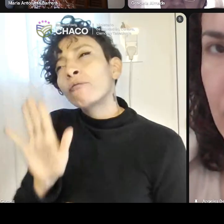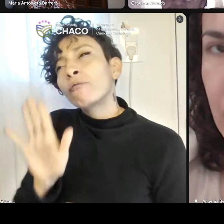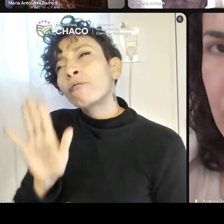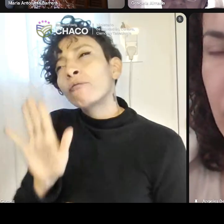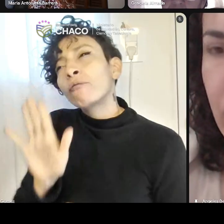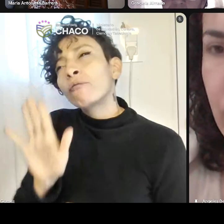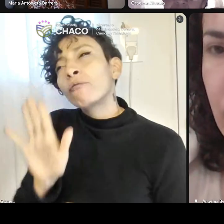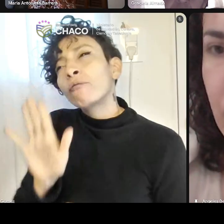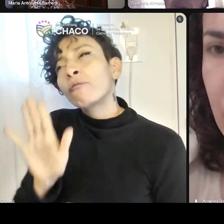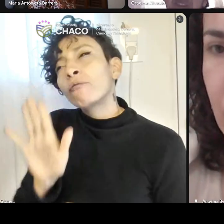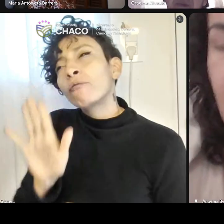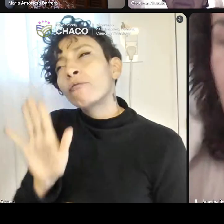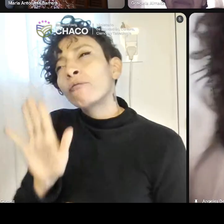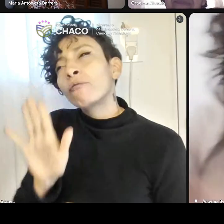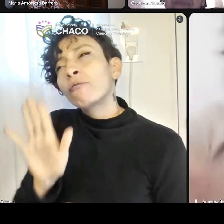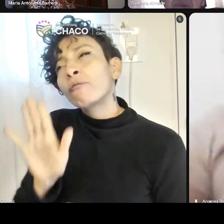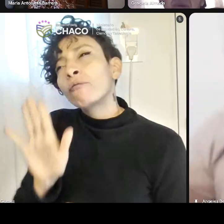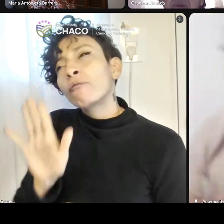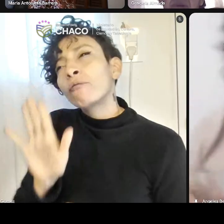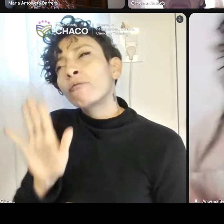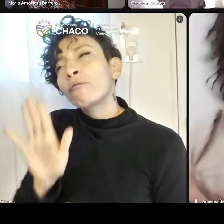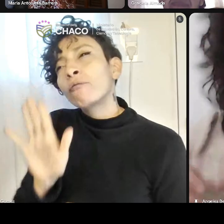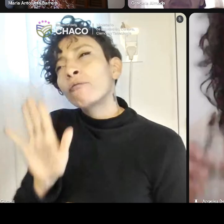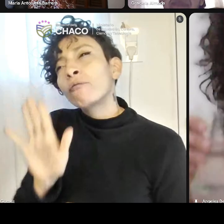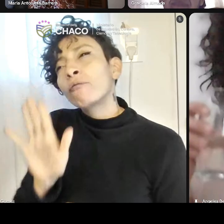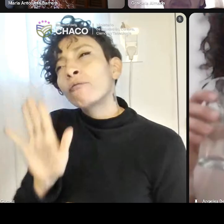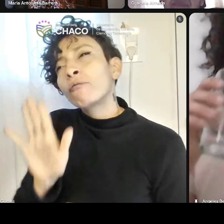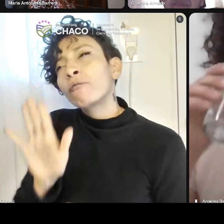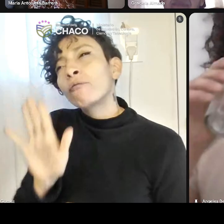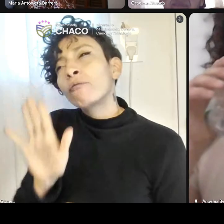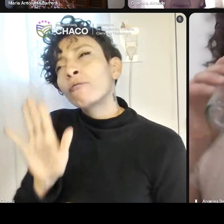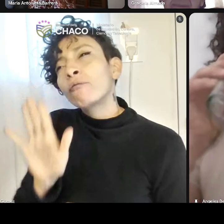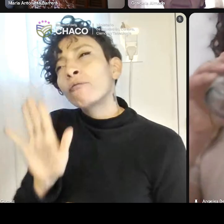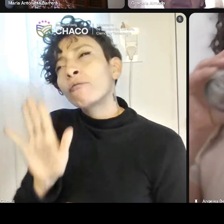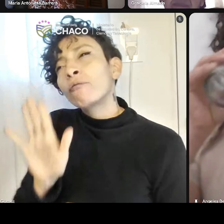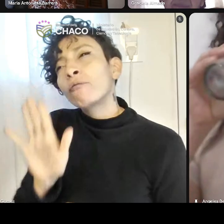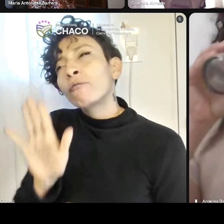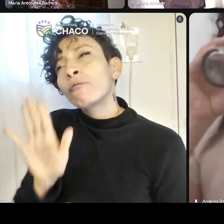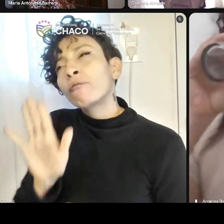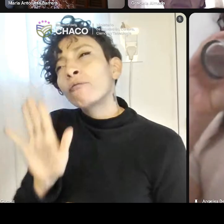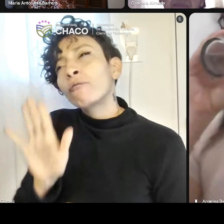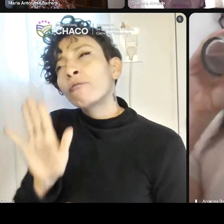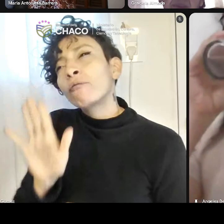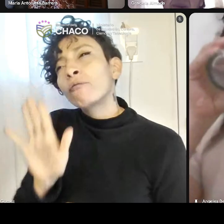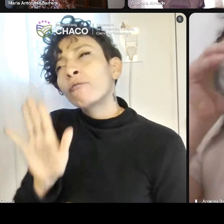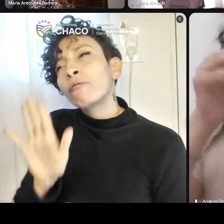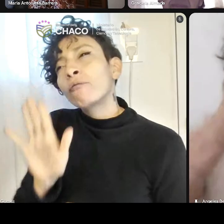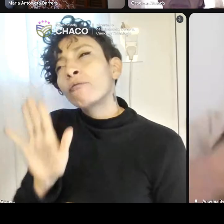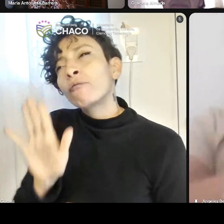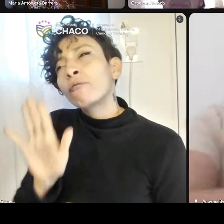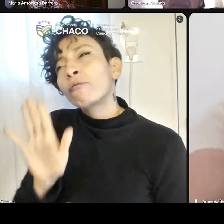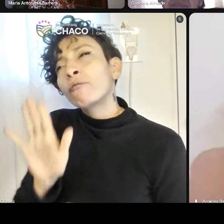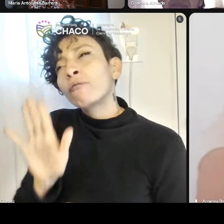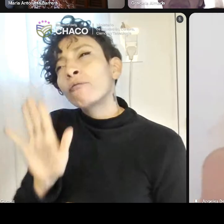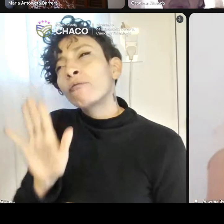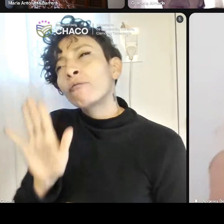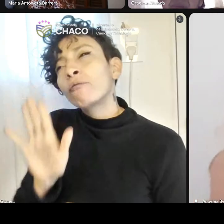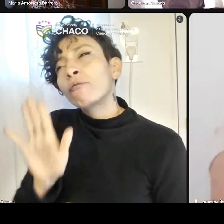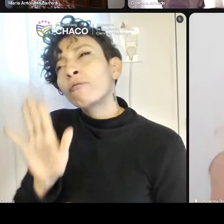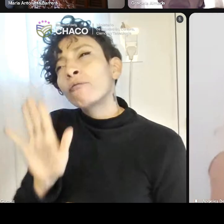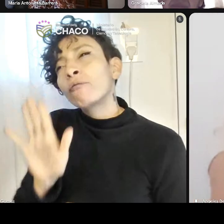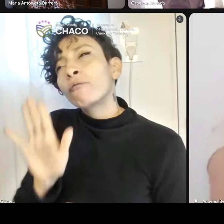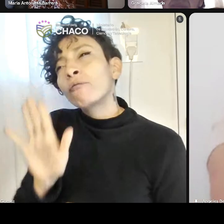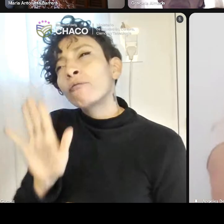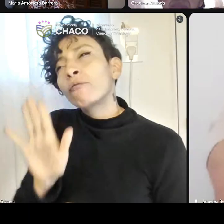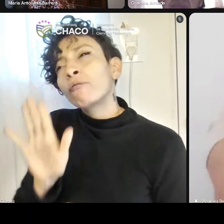no tuvieran ninguna base de lengua de señas? Entonces hago trabajar lo paralingüístico de nuestra